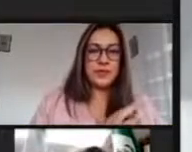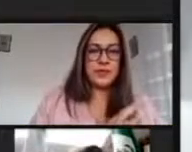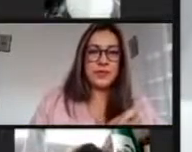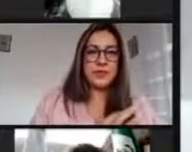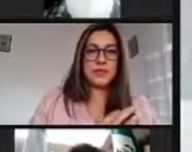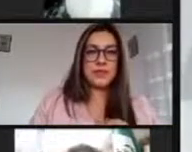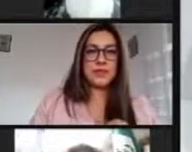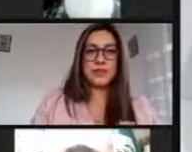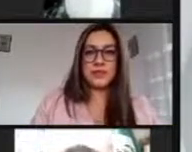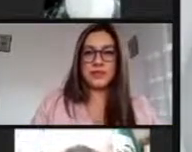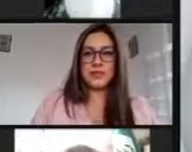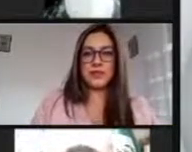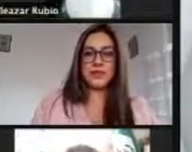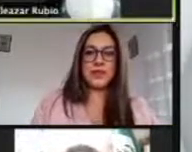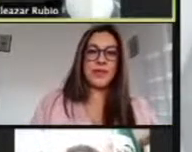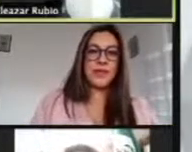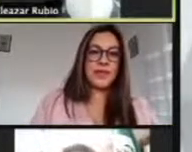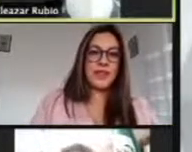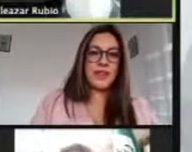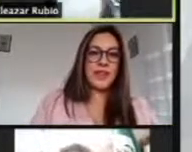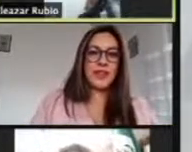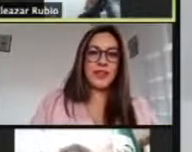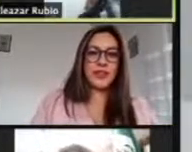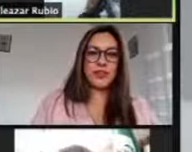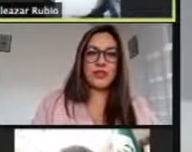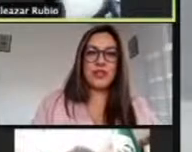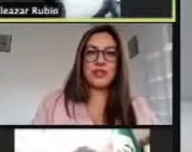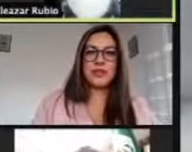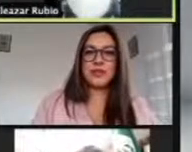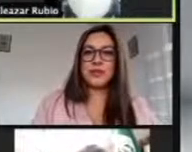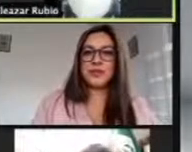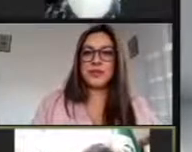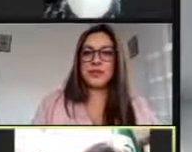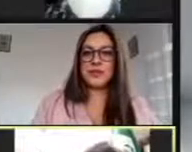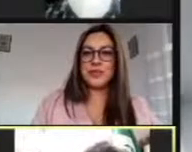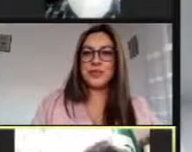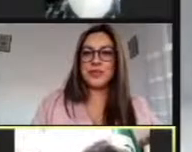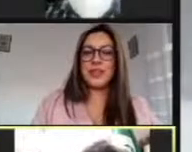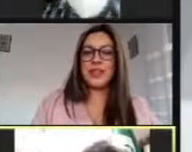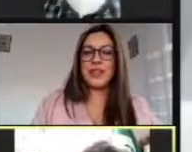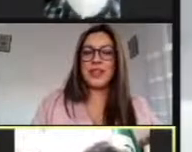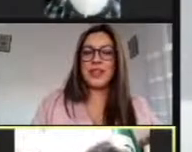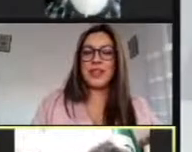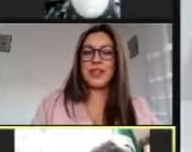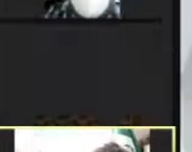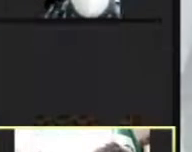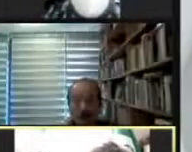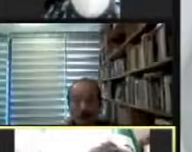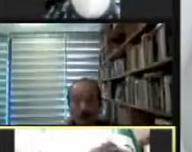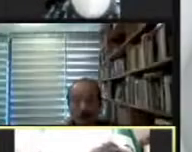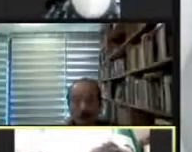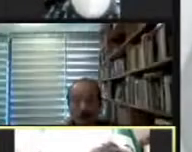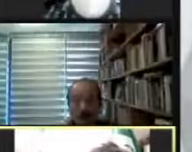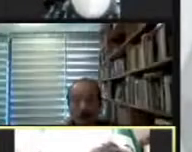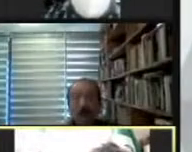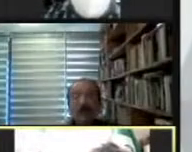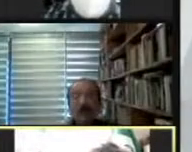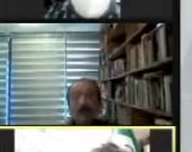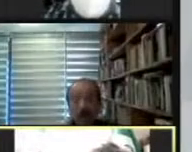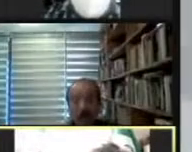Rubén Larán, a favor, si es tan amable. Diputada Yuriri, por favor, dígame el sentido de su voto. A favor.